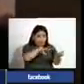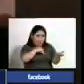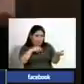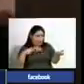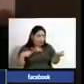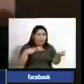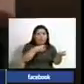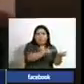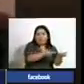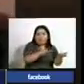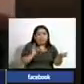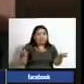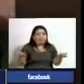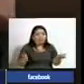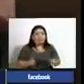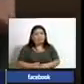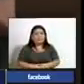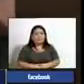podemos. Entonces,